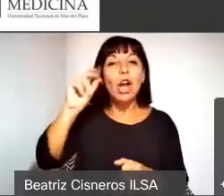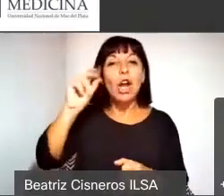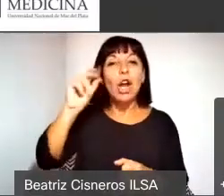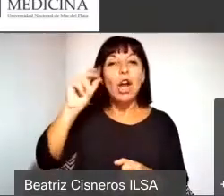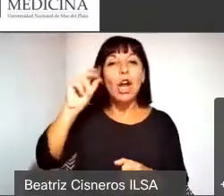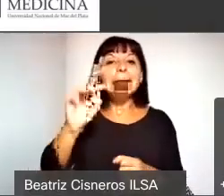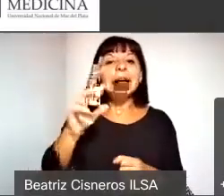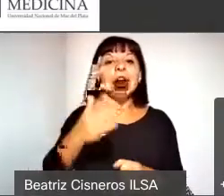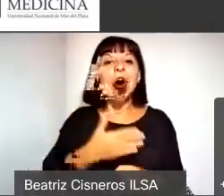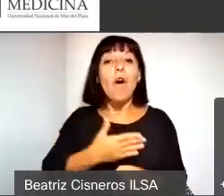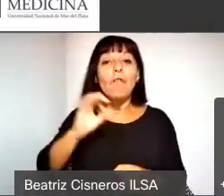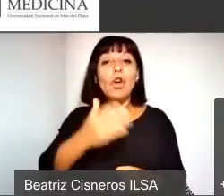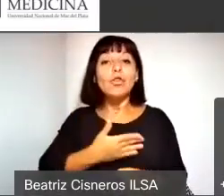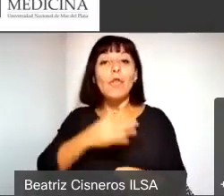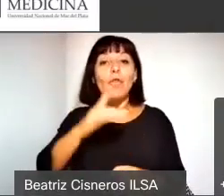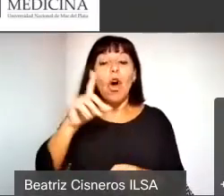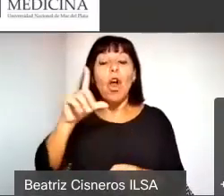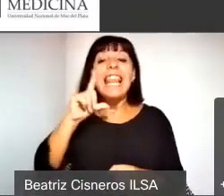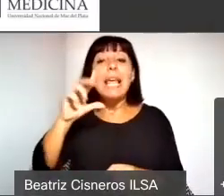de las membranas biológicas.